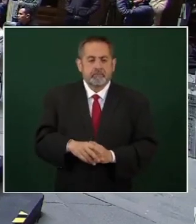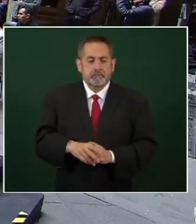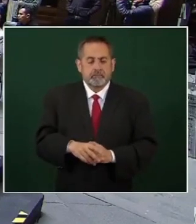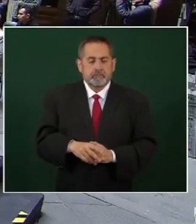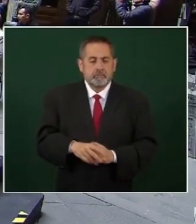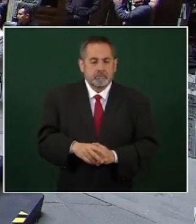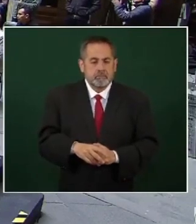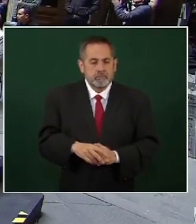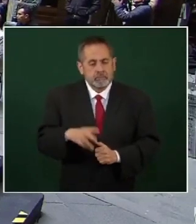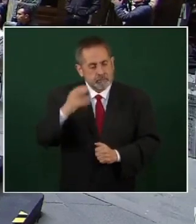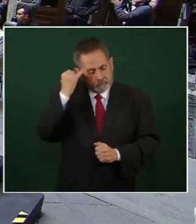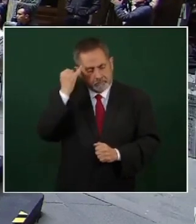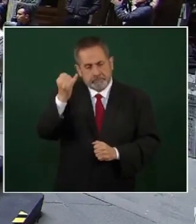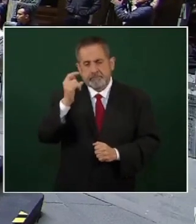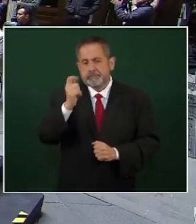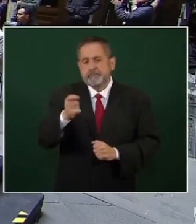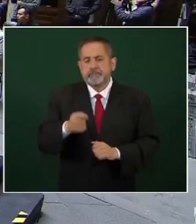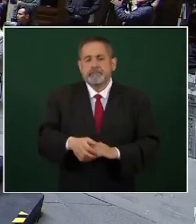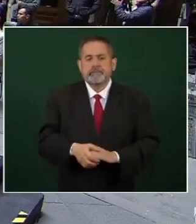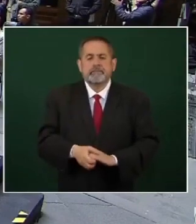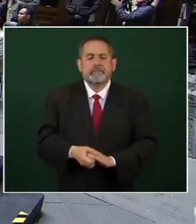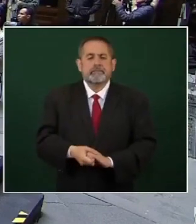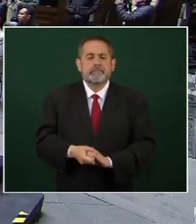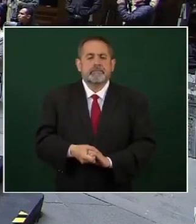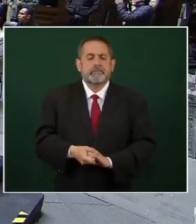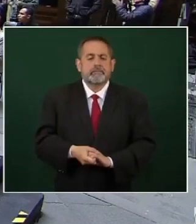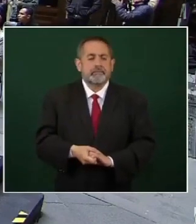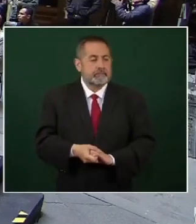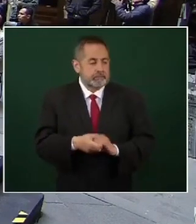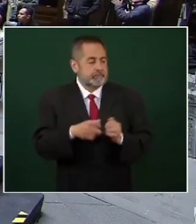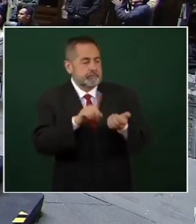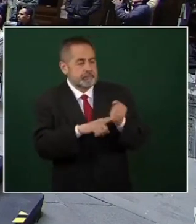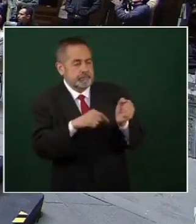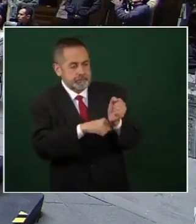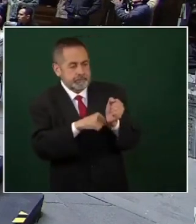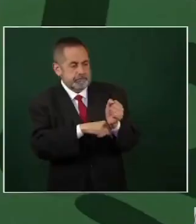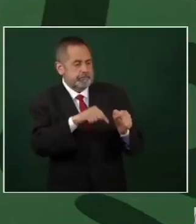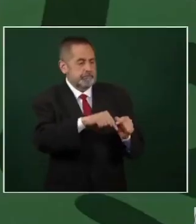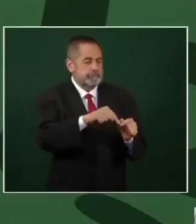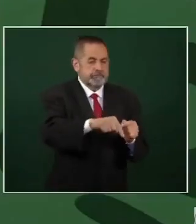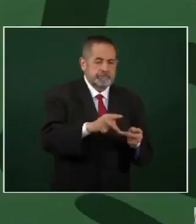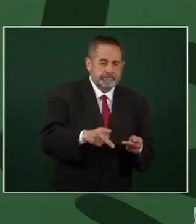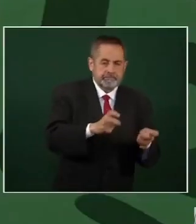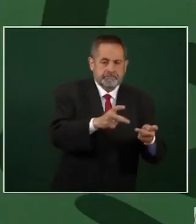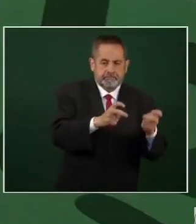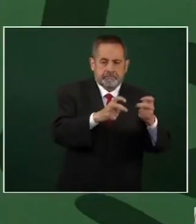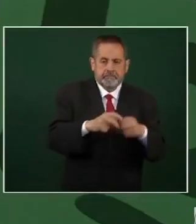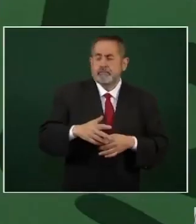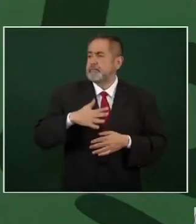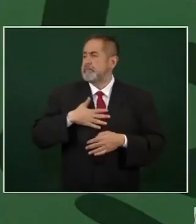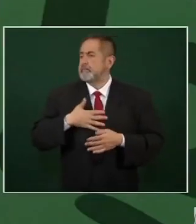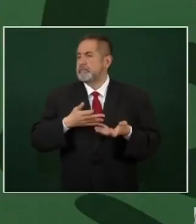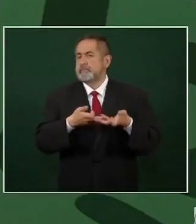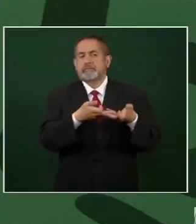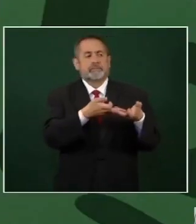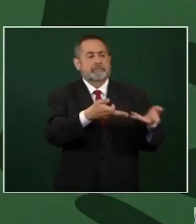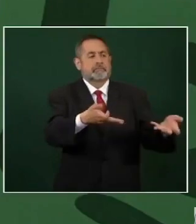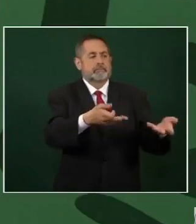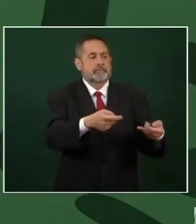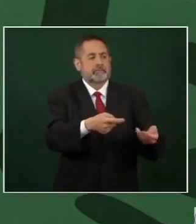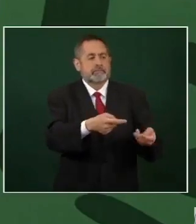Esto es, imagínense que hay tomas clandestinas, ¿no?, en mi solar, en mi